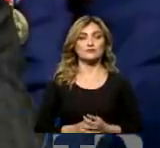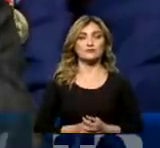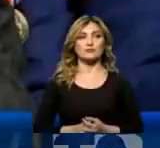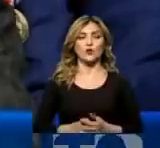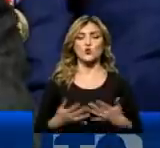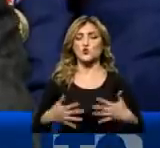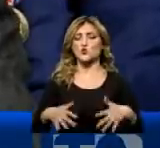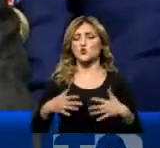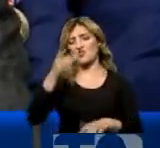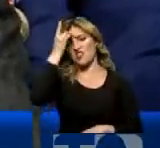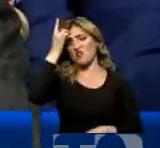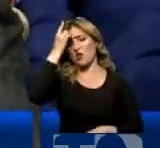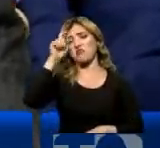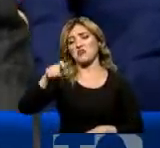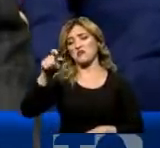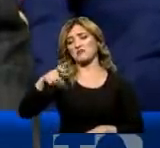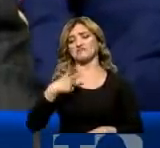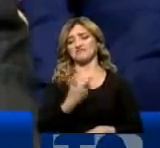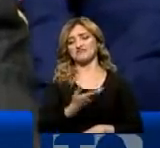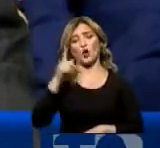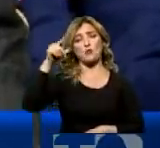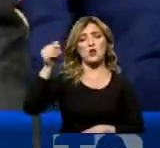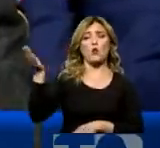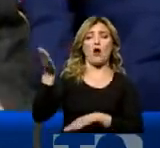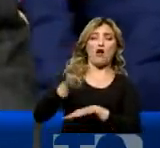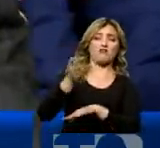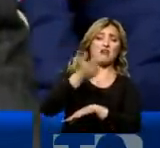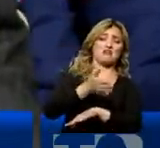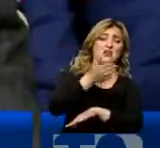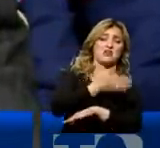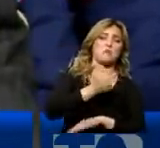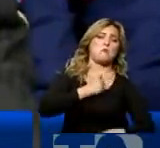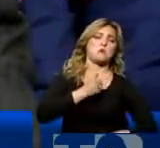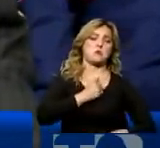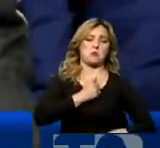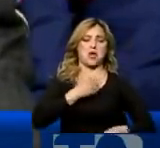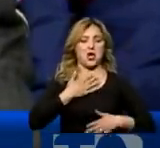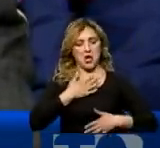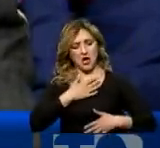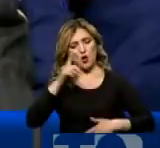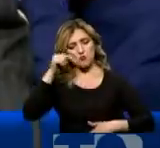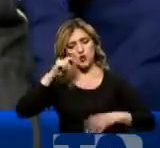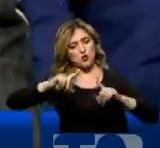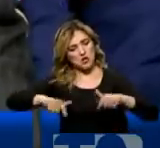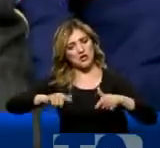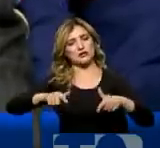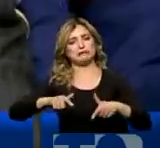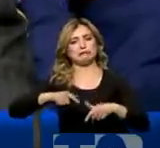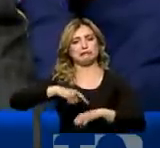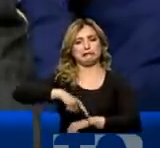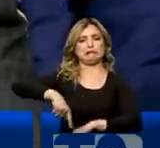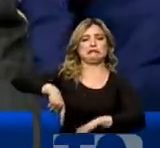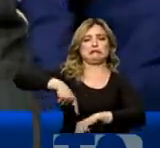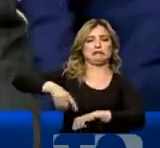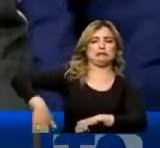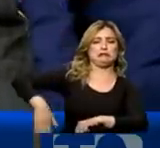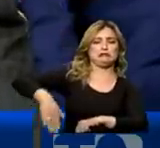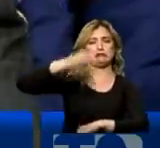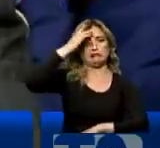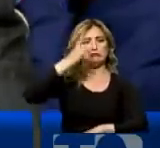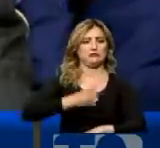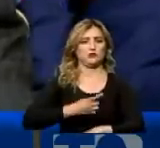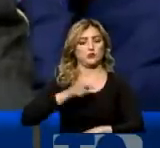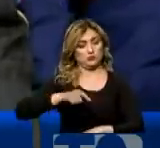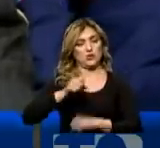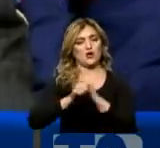morosidad, a un pasivo de todos los gobiernos, incluido el nuestro, que se ha demorado en tomar esta decisión. Este año